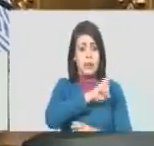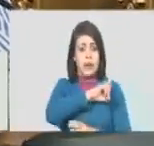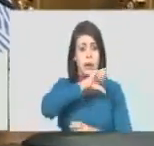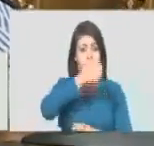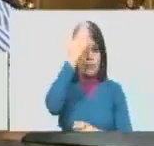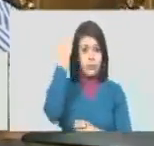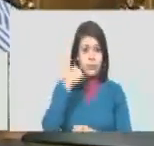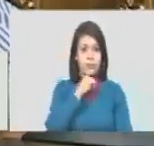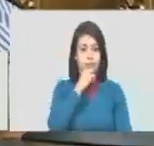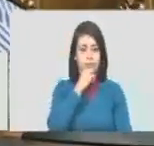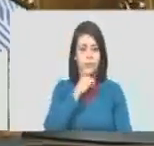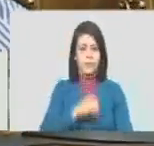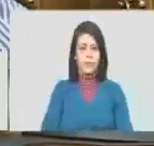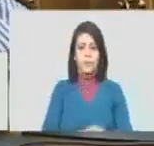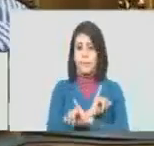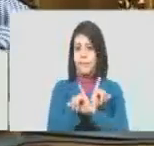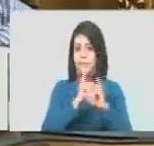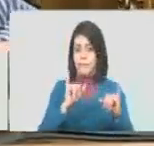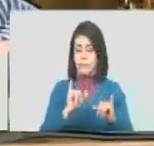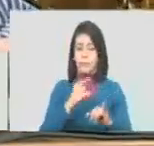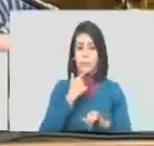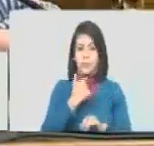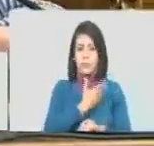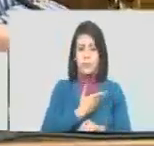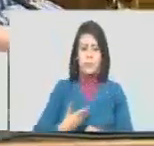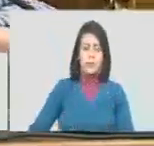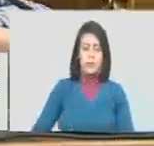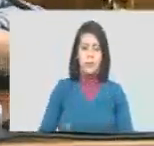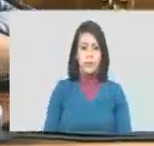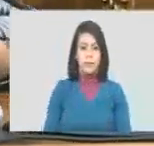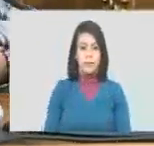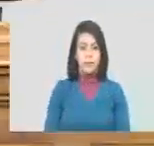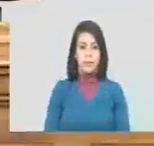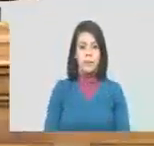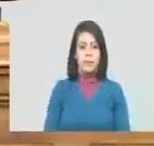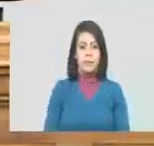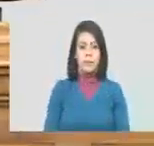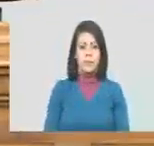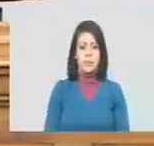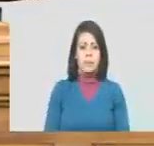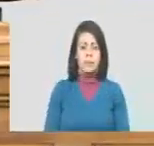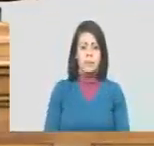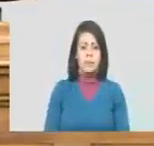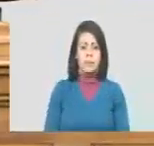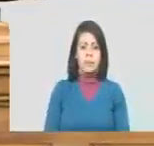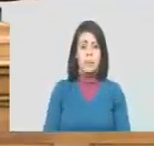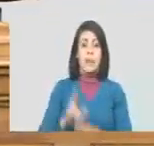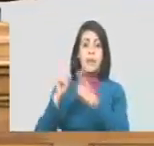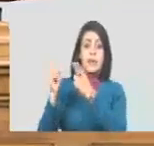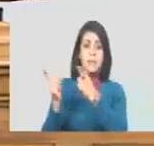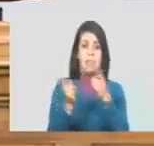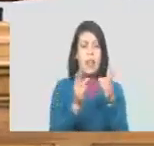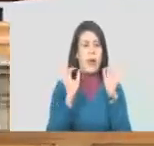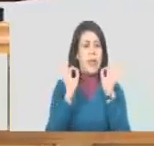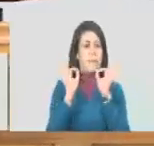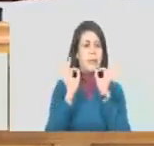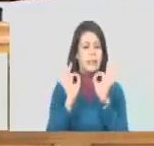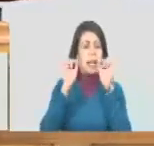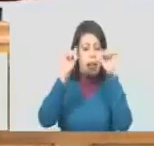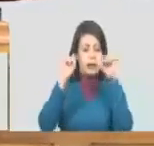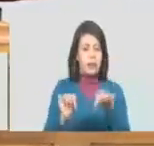generalísimo Francisco de Miranda. Es toda la propuesta, ciudadano presidente. Son nuestros invitados